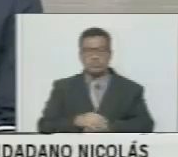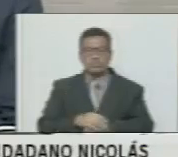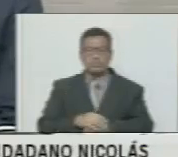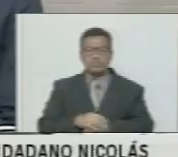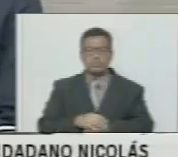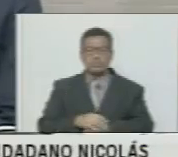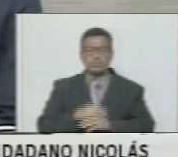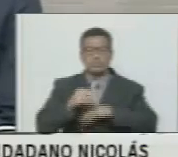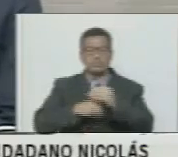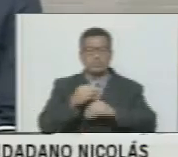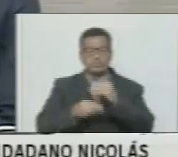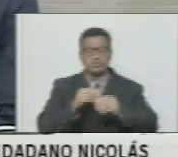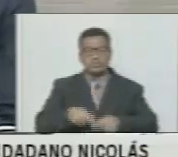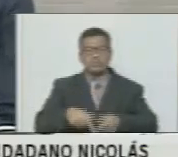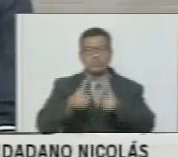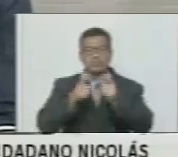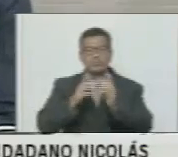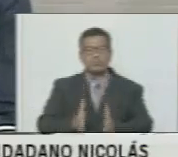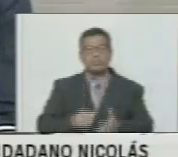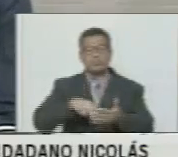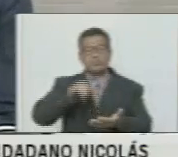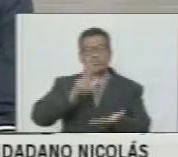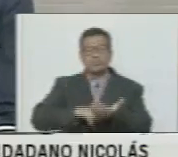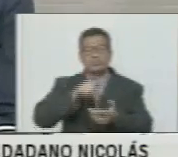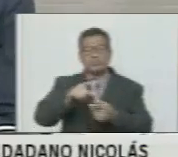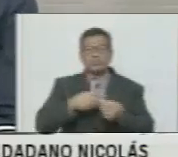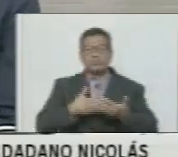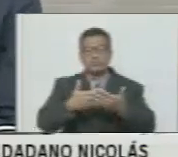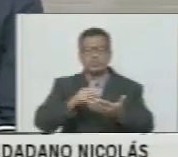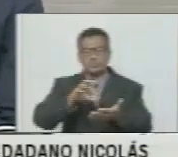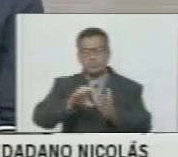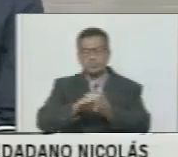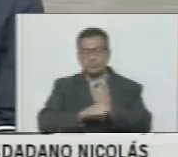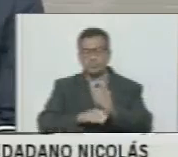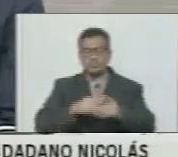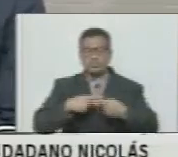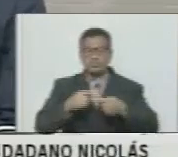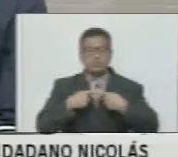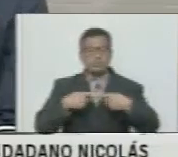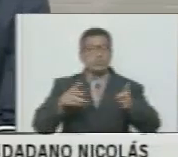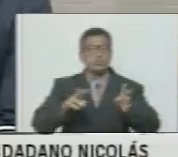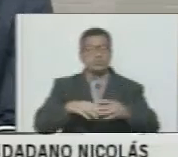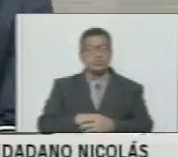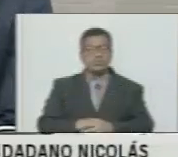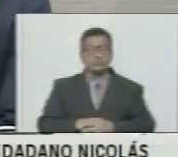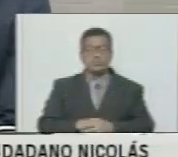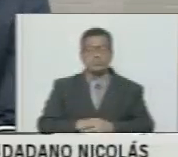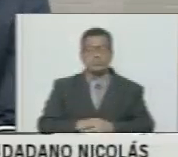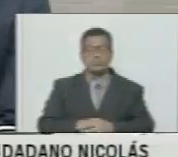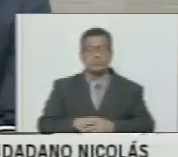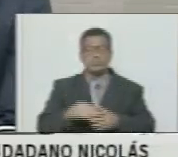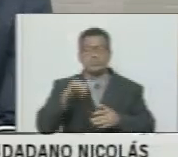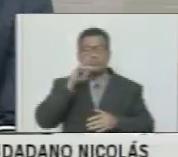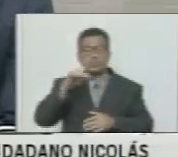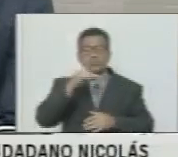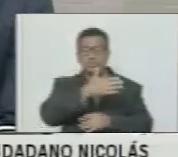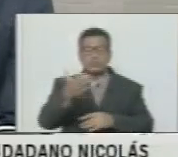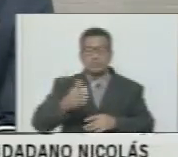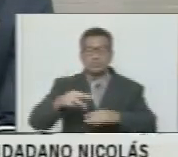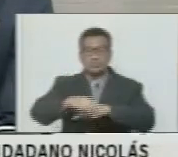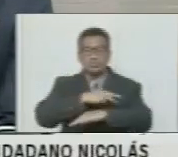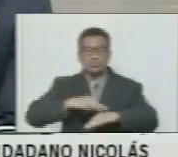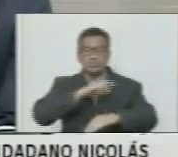de Venezuela, como aprobada y se remite a la Gaceta Oficial a los fines de su publicación y a la